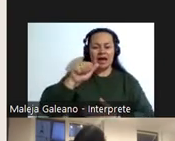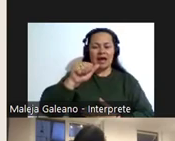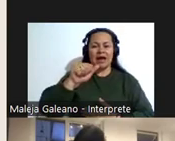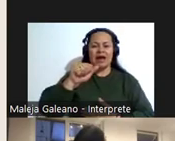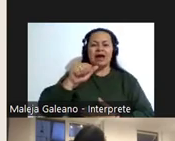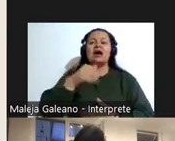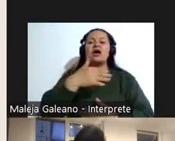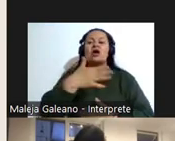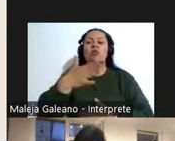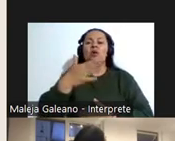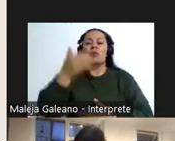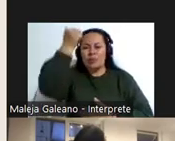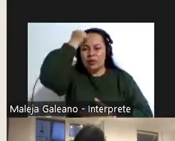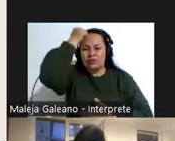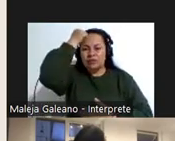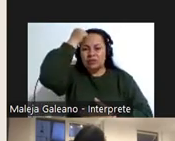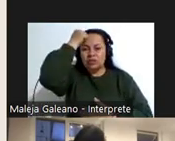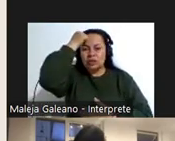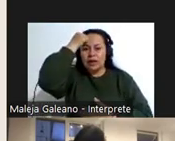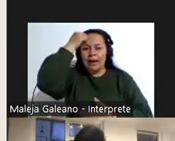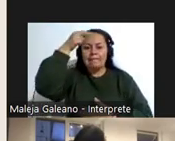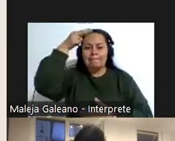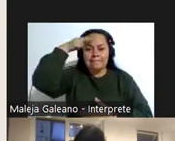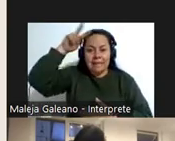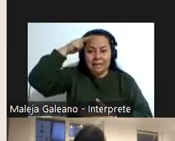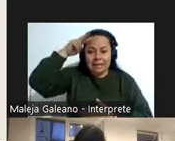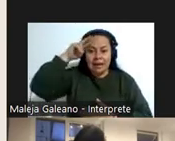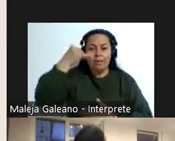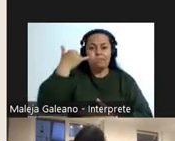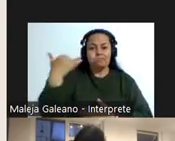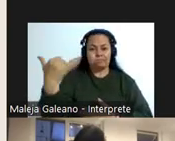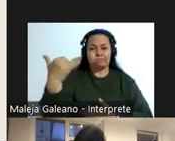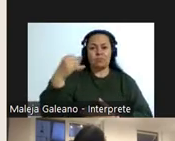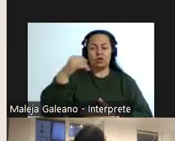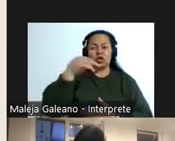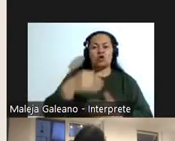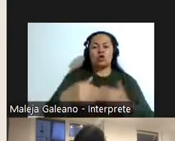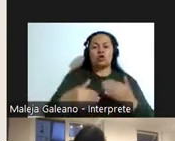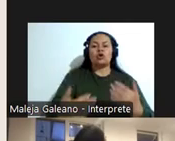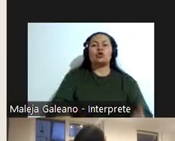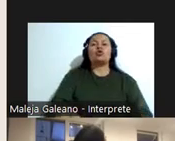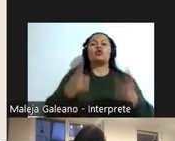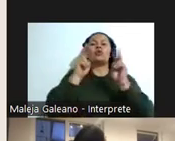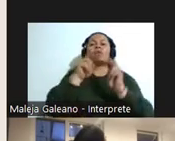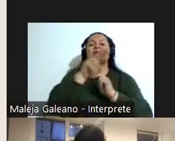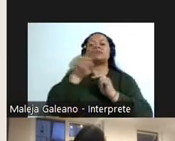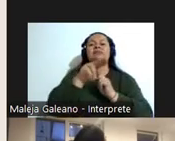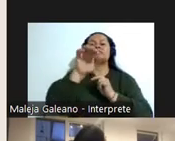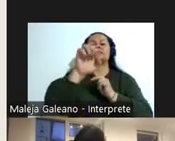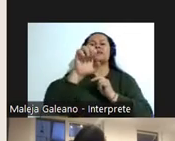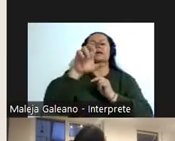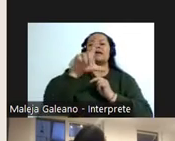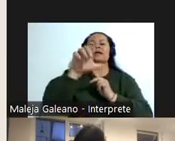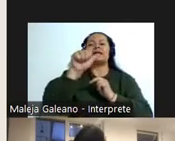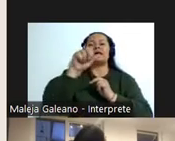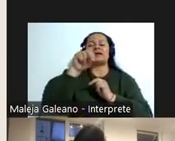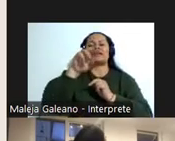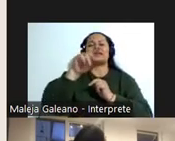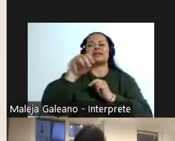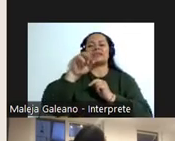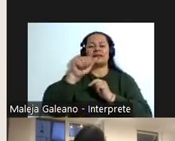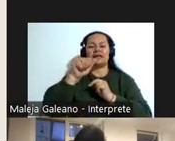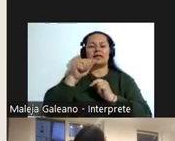aquí en Nueva Zelanda, ella me donó este saber del fotobordado. Y lo traje